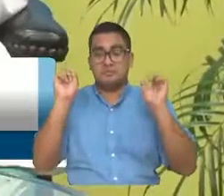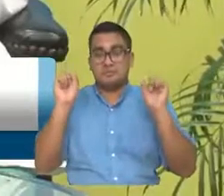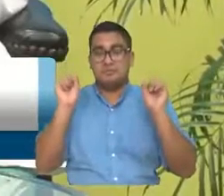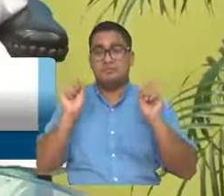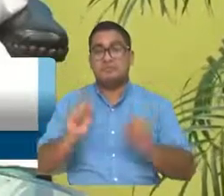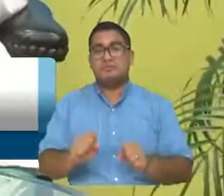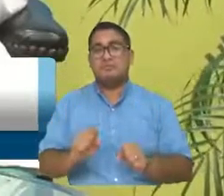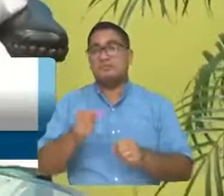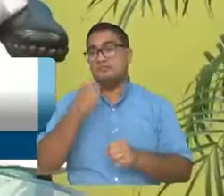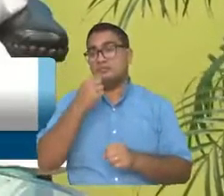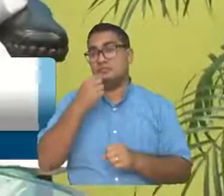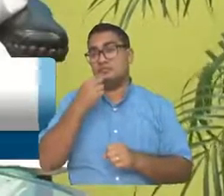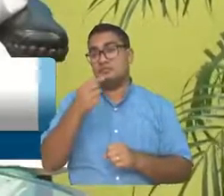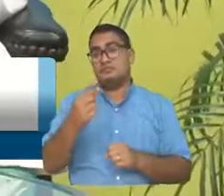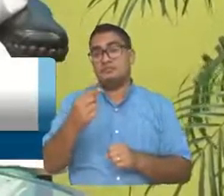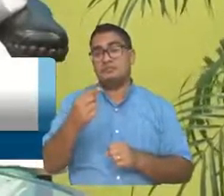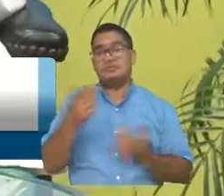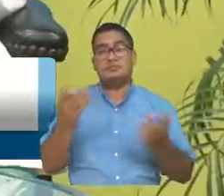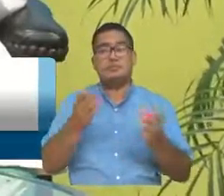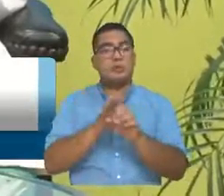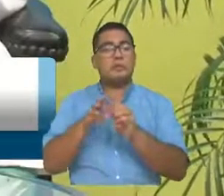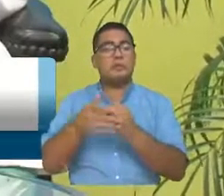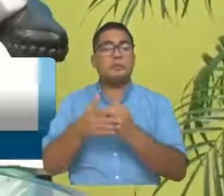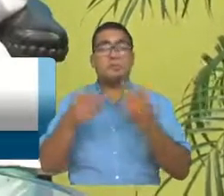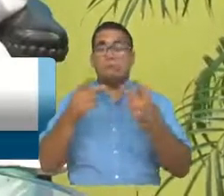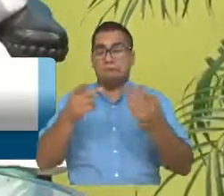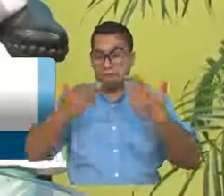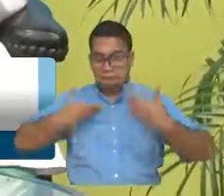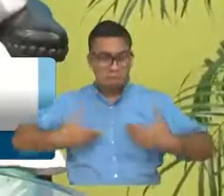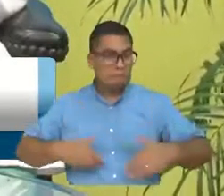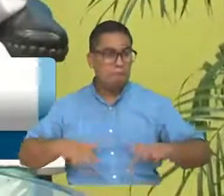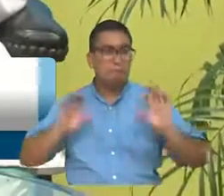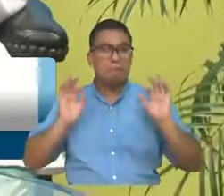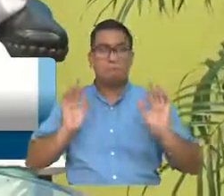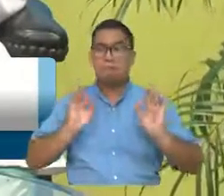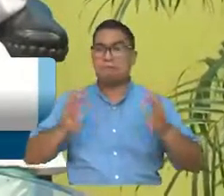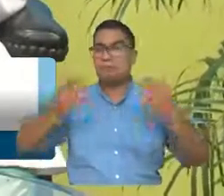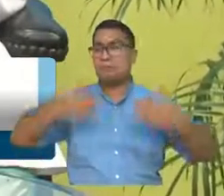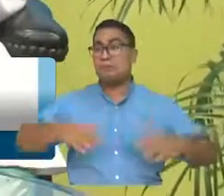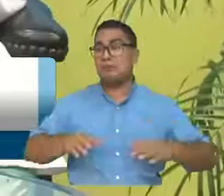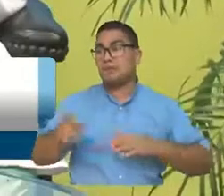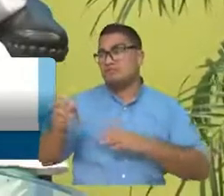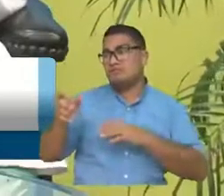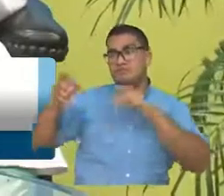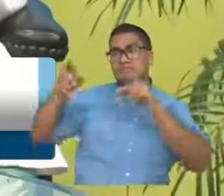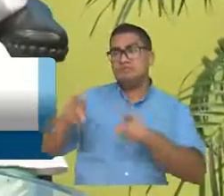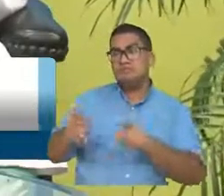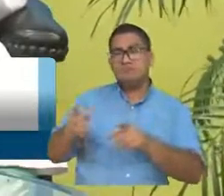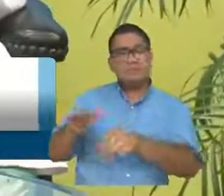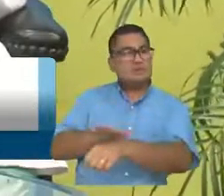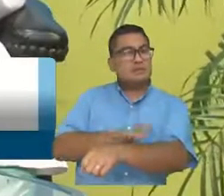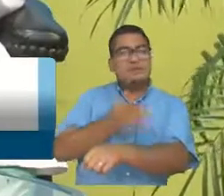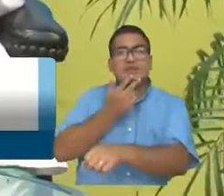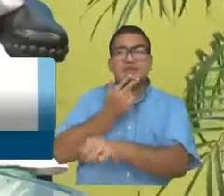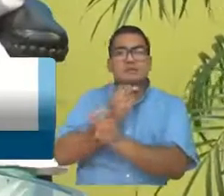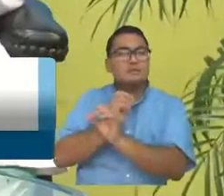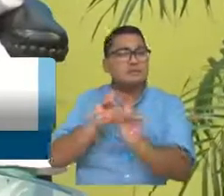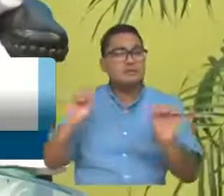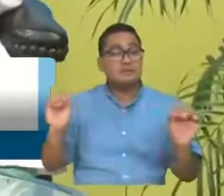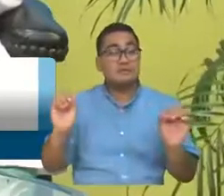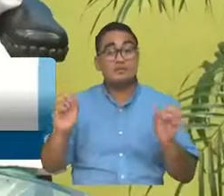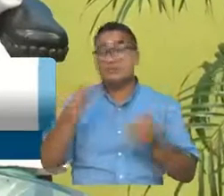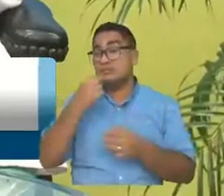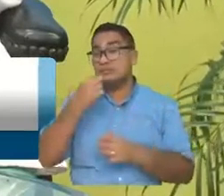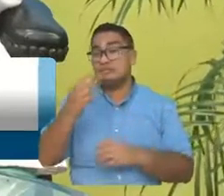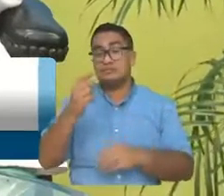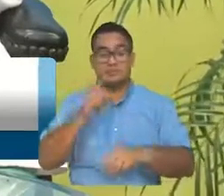ser asintomático, que puede ser más o menos entre el 10-15% de la gente, de la población, en el cual